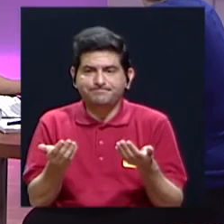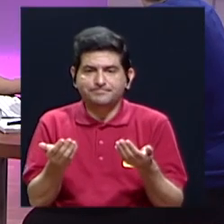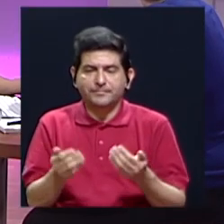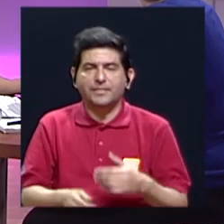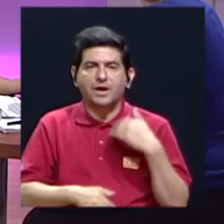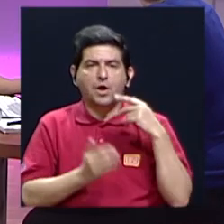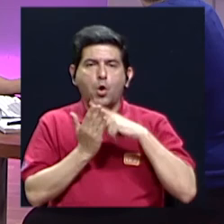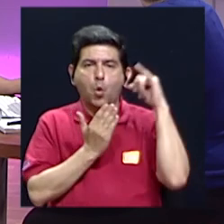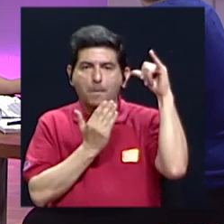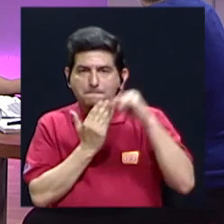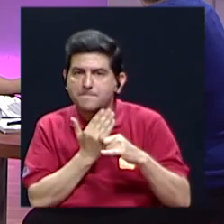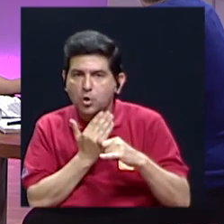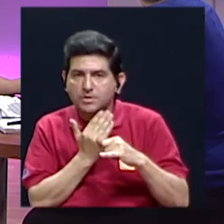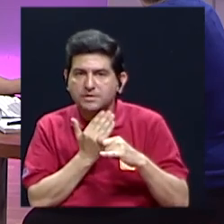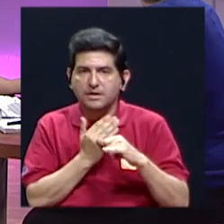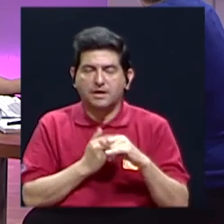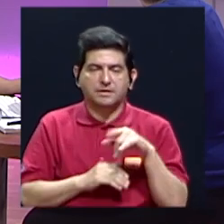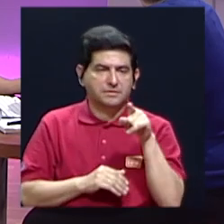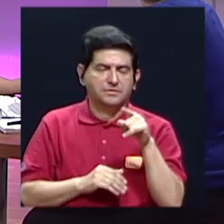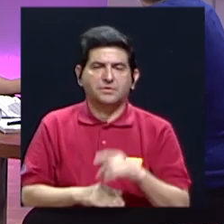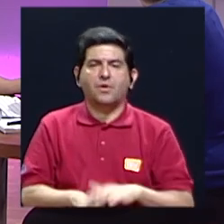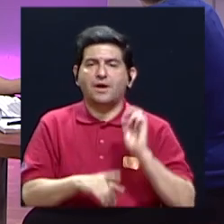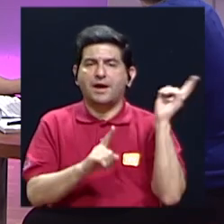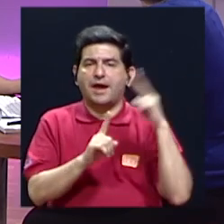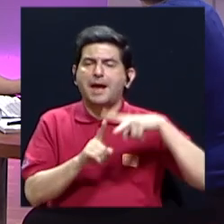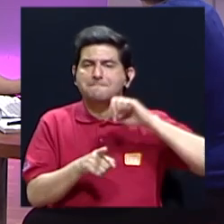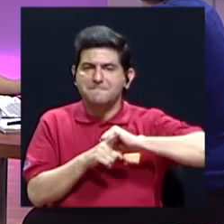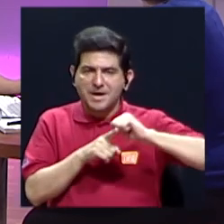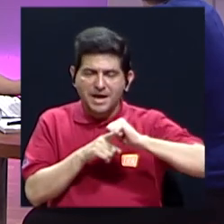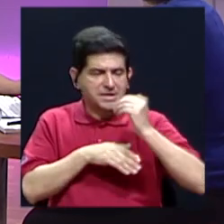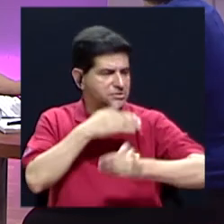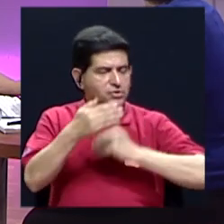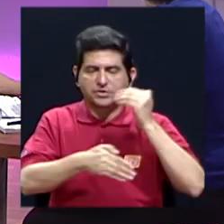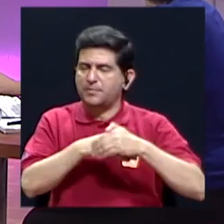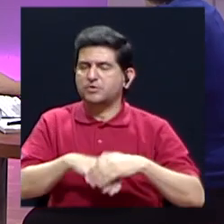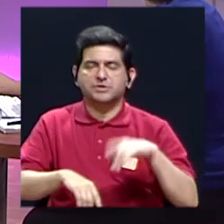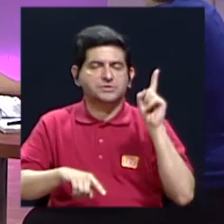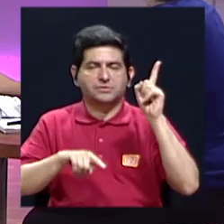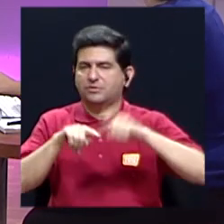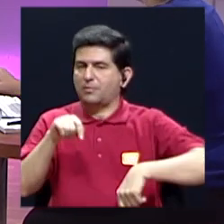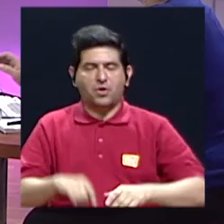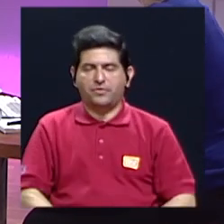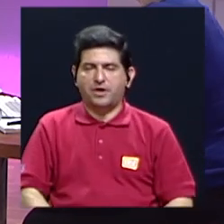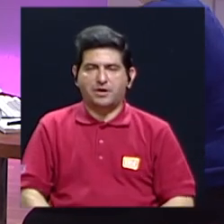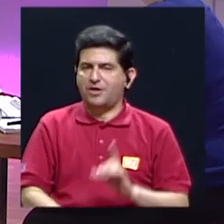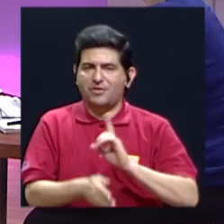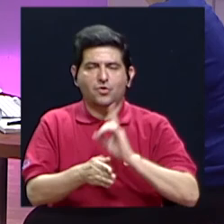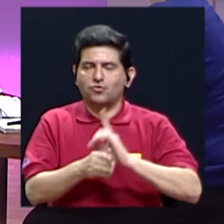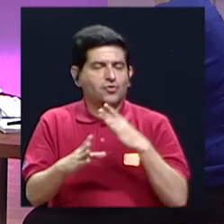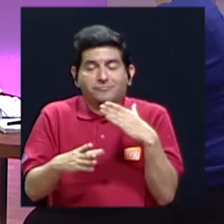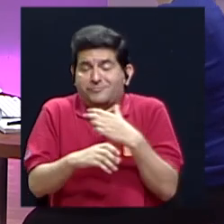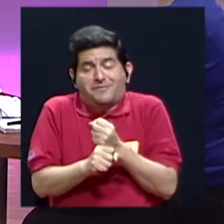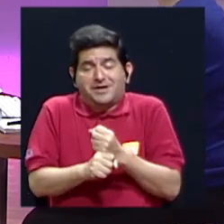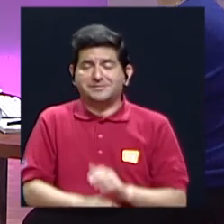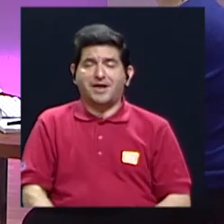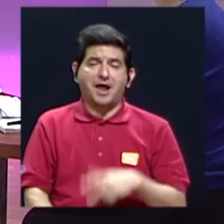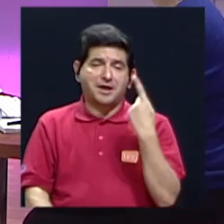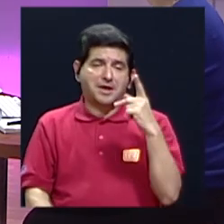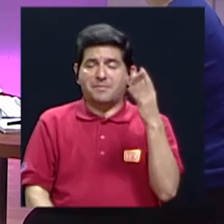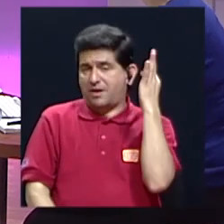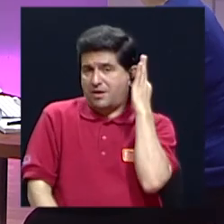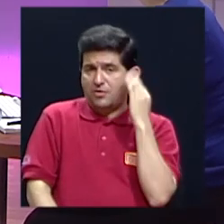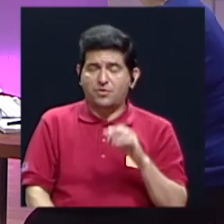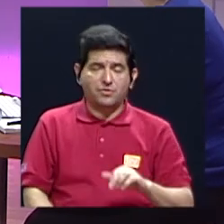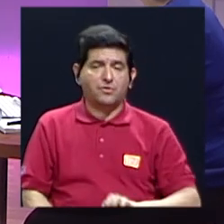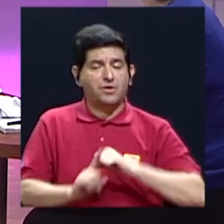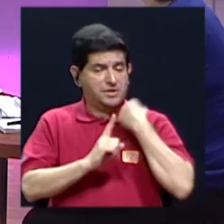un proyecto que hace que en la práctica este procedimiento no se haga, porque ningún médico lo va a hacer, y exponer a las mujeres a